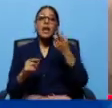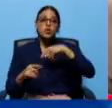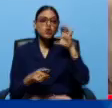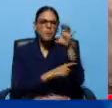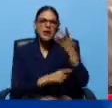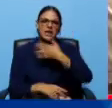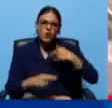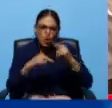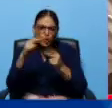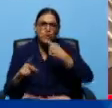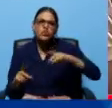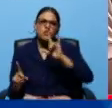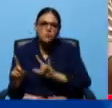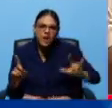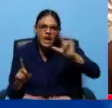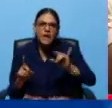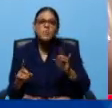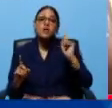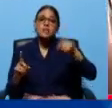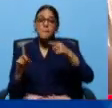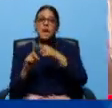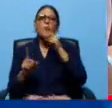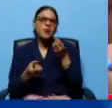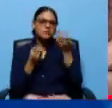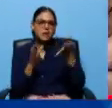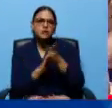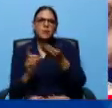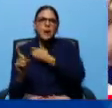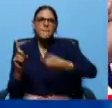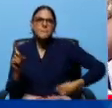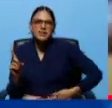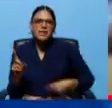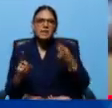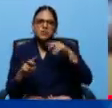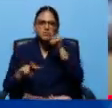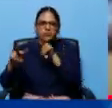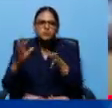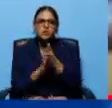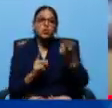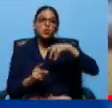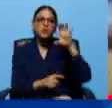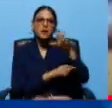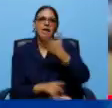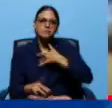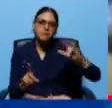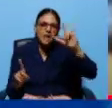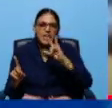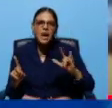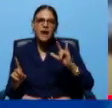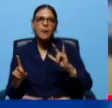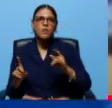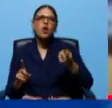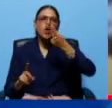el país que soñamos. Luis Beltrán Prieto Figueroa decía, presidente, la escuela debe parecerse al país que soñamos. Si